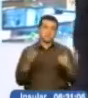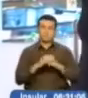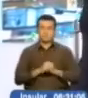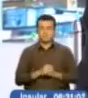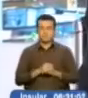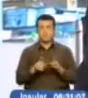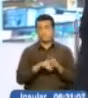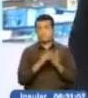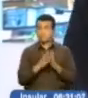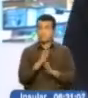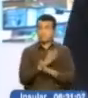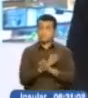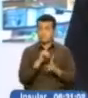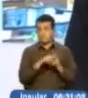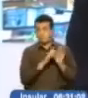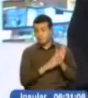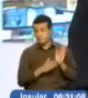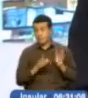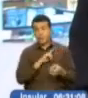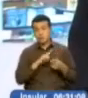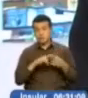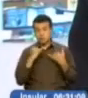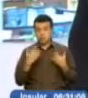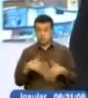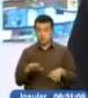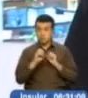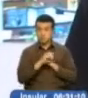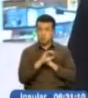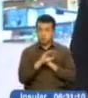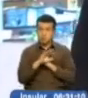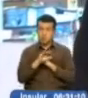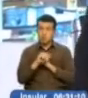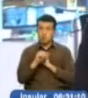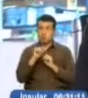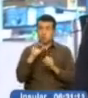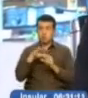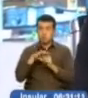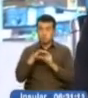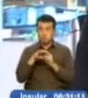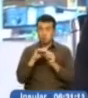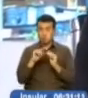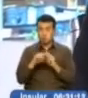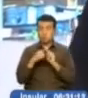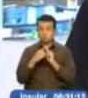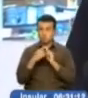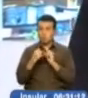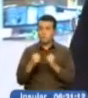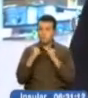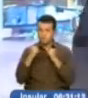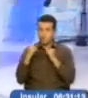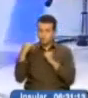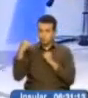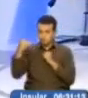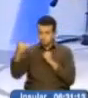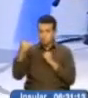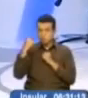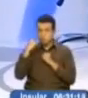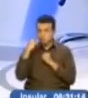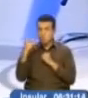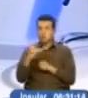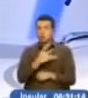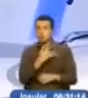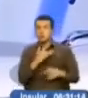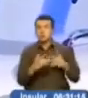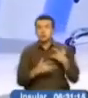desde ahí, y la campaña ha empezado desde ahí, y ya estamos. Ahorita estamos en campaña de baja intensidad, pero yo creo que se va a poner muy fuerte porque lo que se va a apelar es a esto